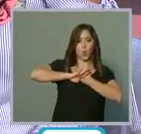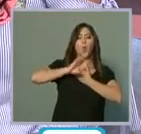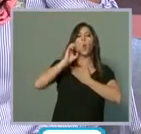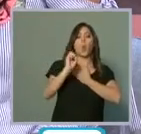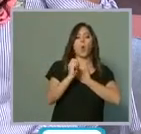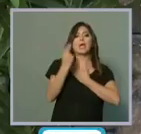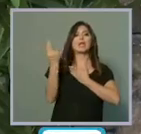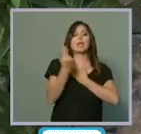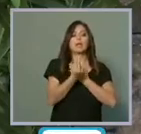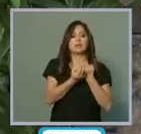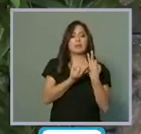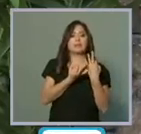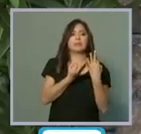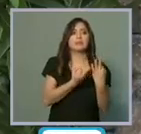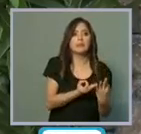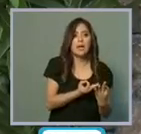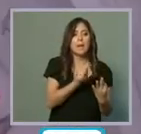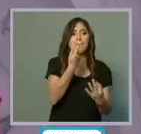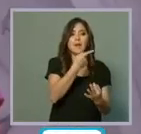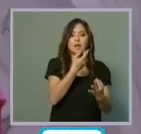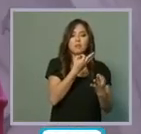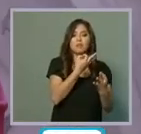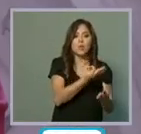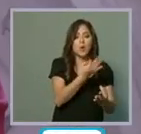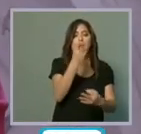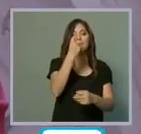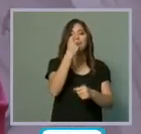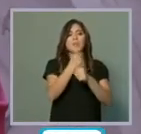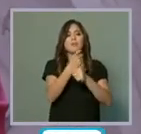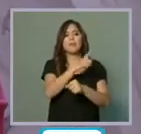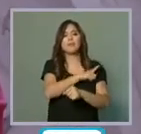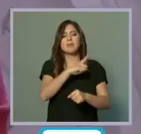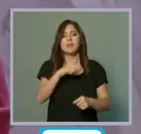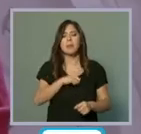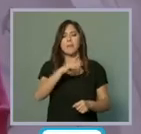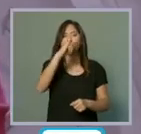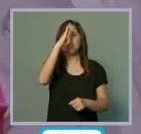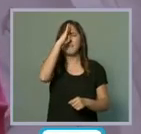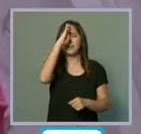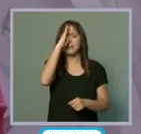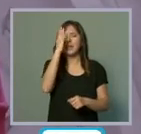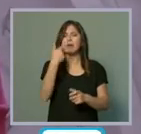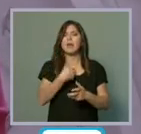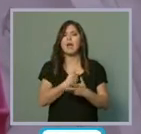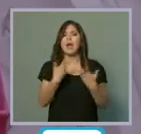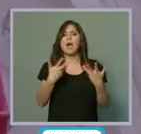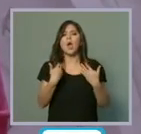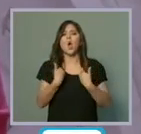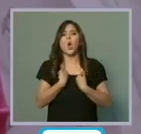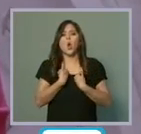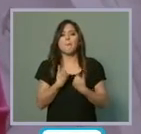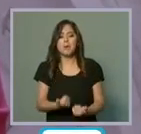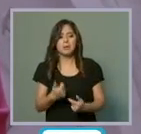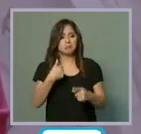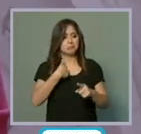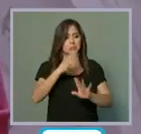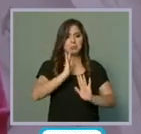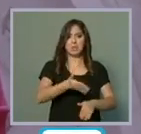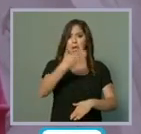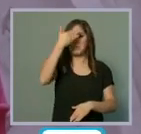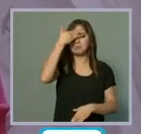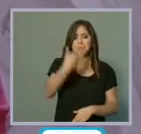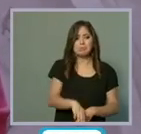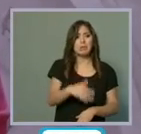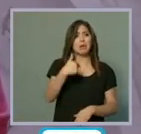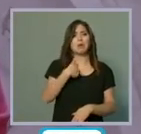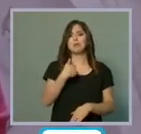dependiendo insanamente, y que te des un tiempo para analizarlo y comprender ¿Por qué esto que ya lo sé hacer, que ya no lo